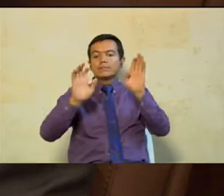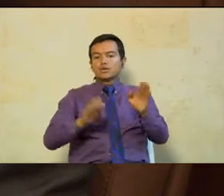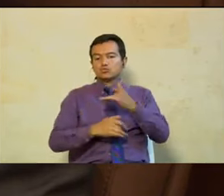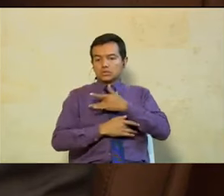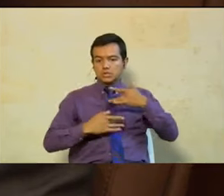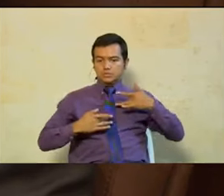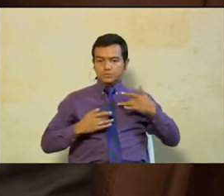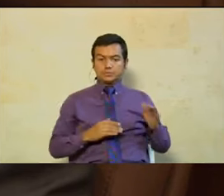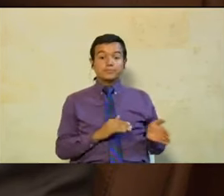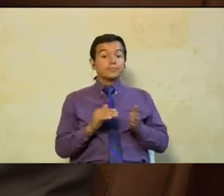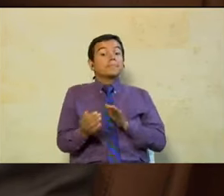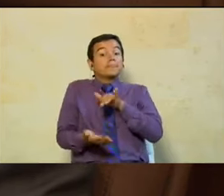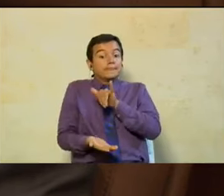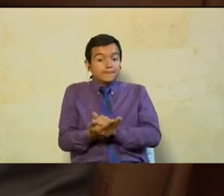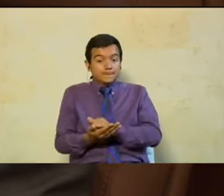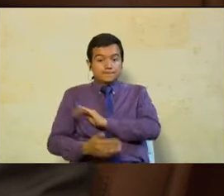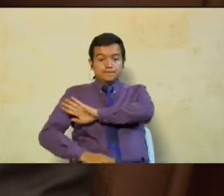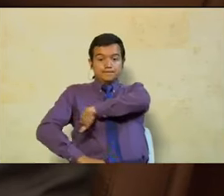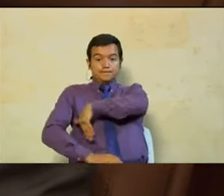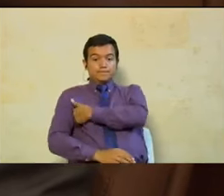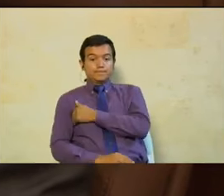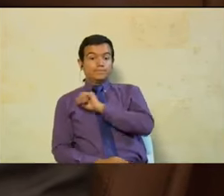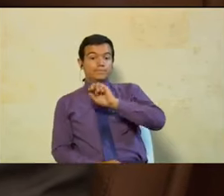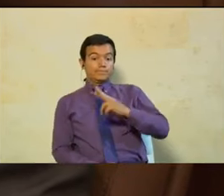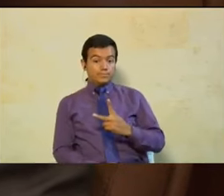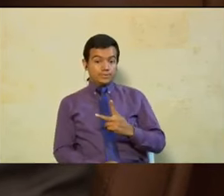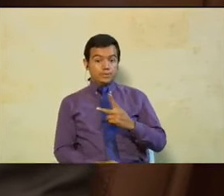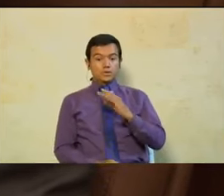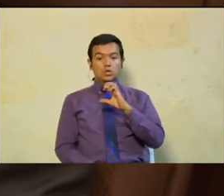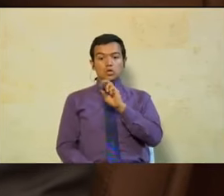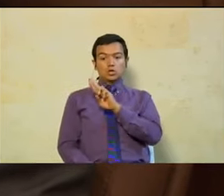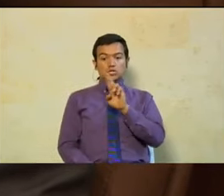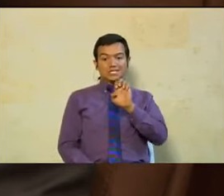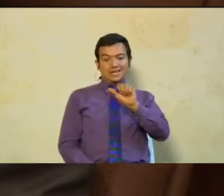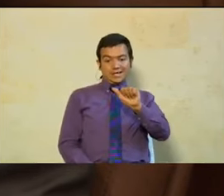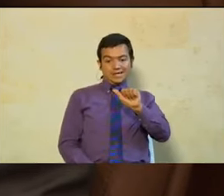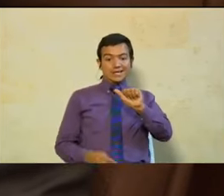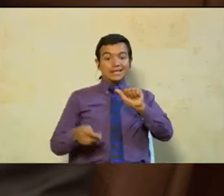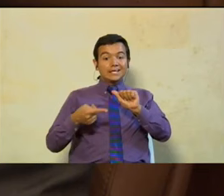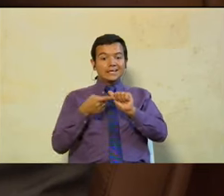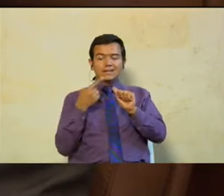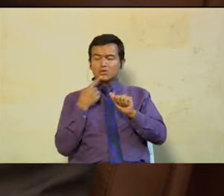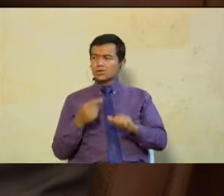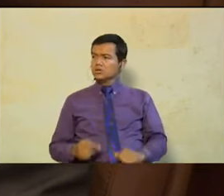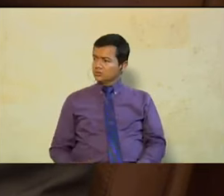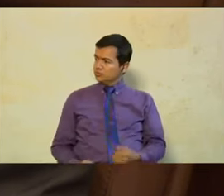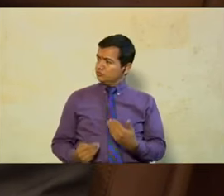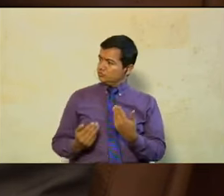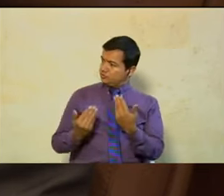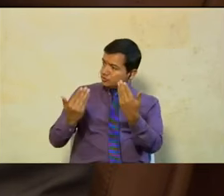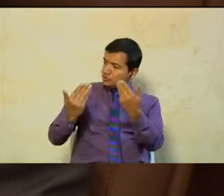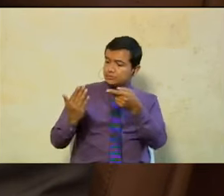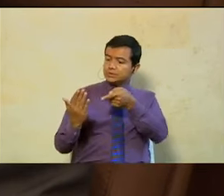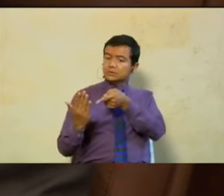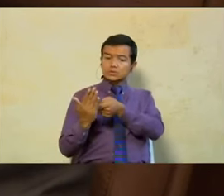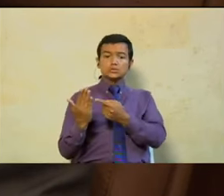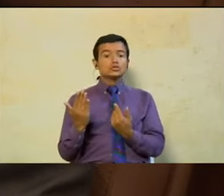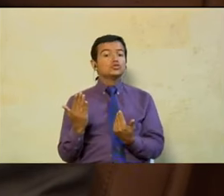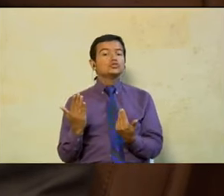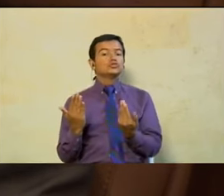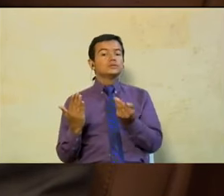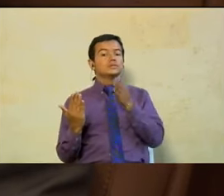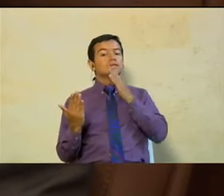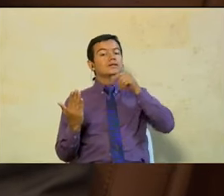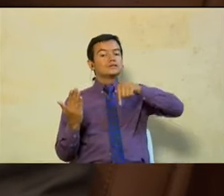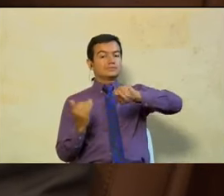eso cuando el viceministro Correa me dice a mí que esto es bueno y que esto le conviene al